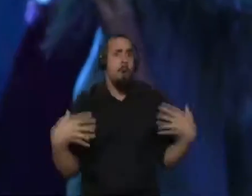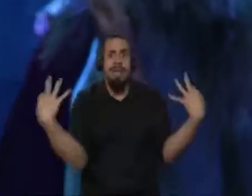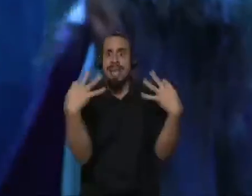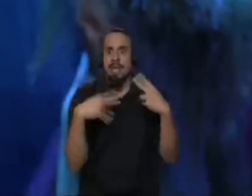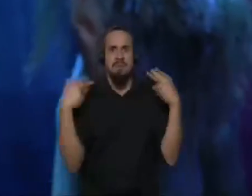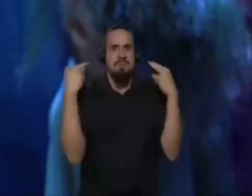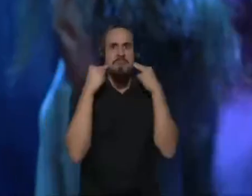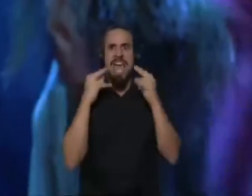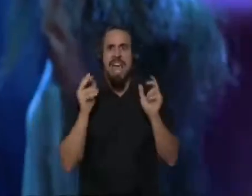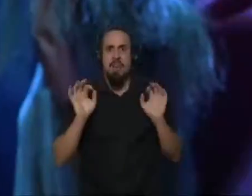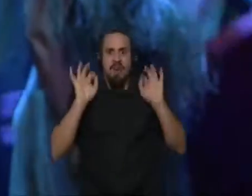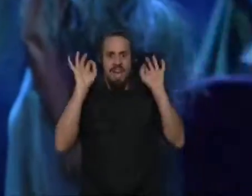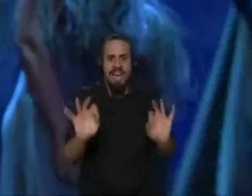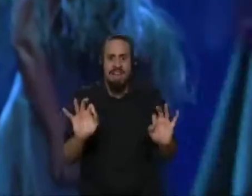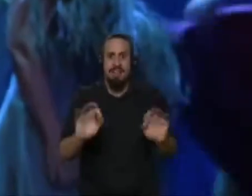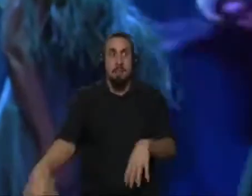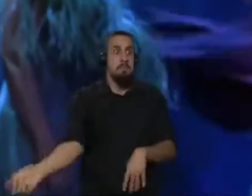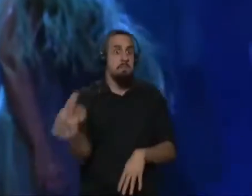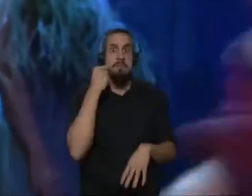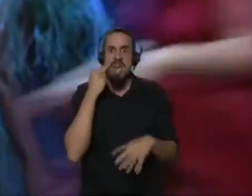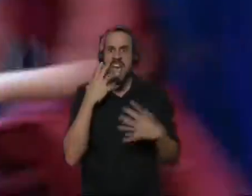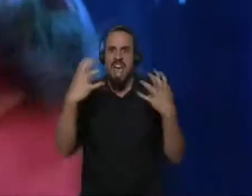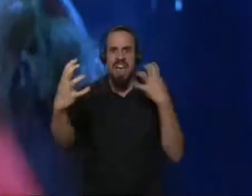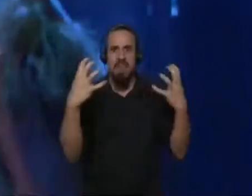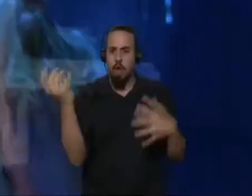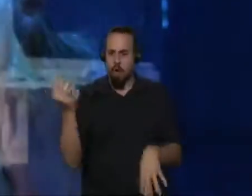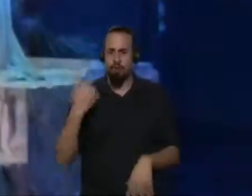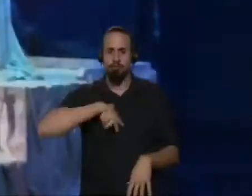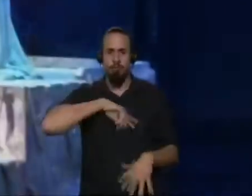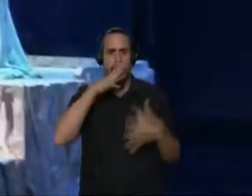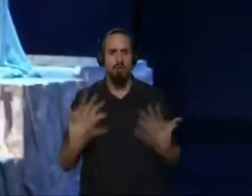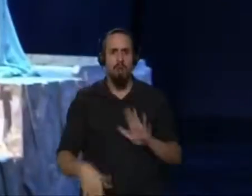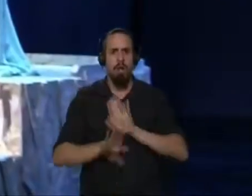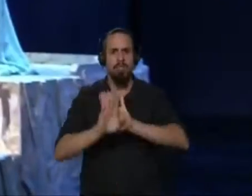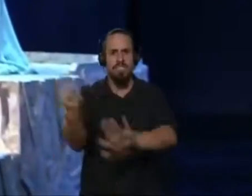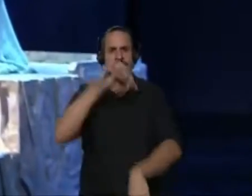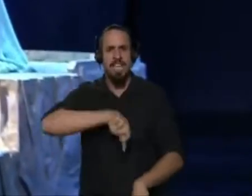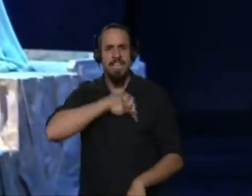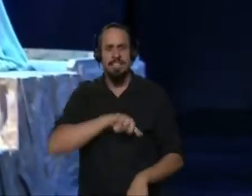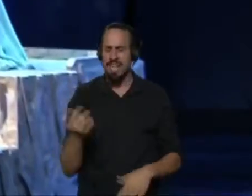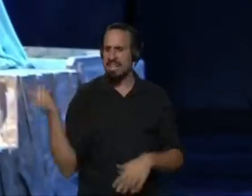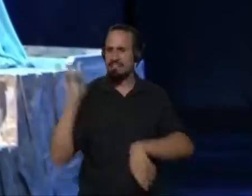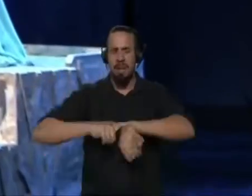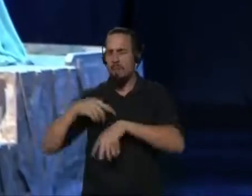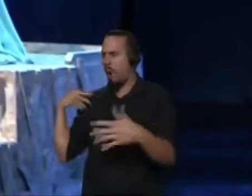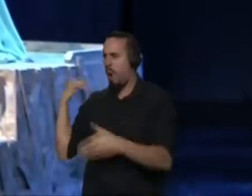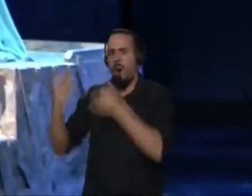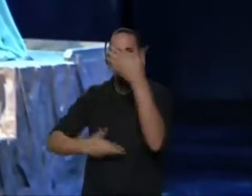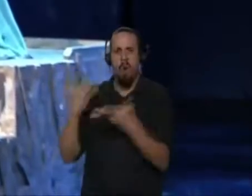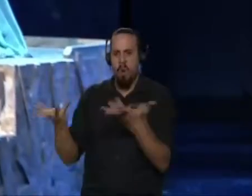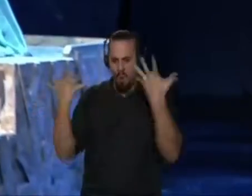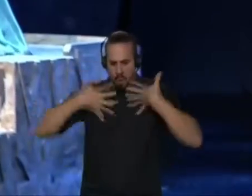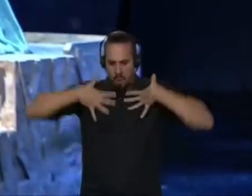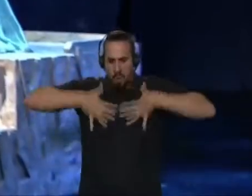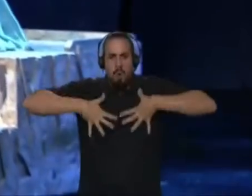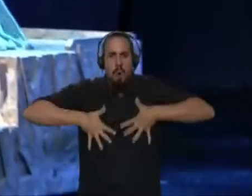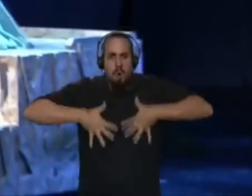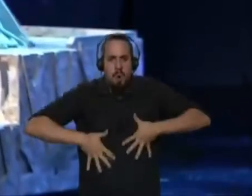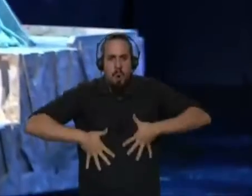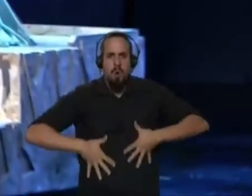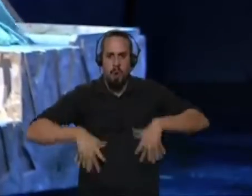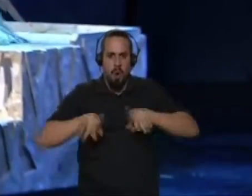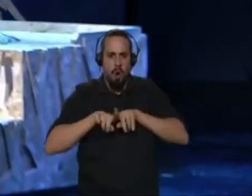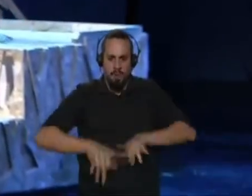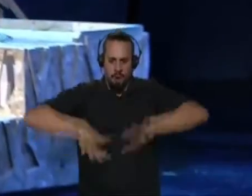cabe otra palabra. Miedo. Y lo sentimos todavía. Lleva demasiado tiempo posado en nuestras ramas, como si hubiera